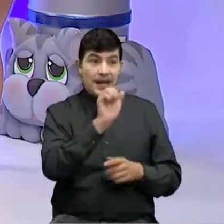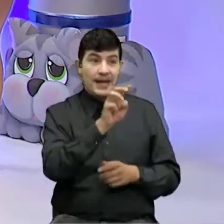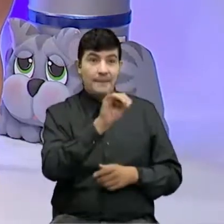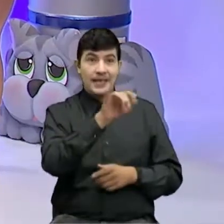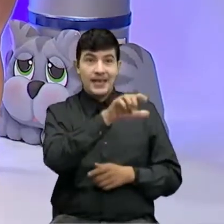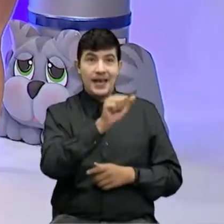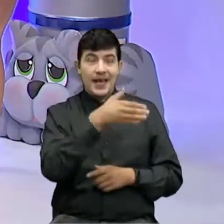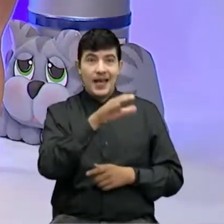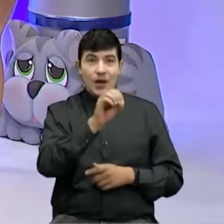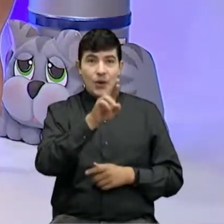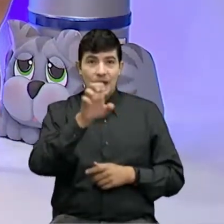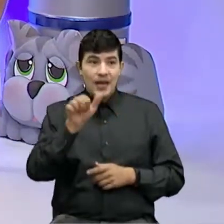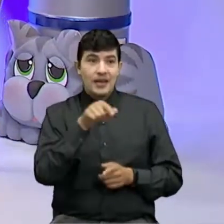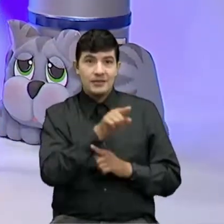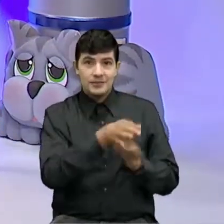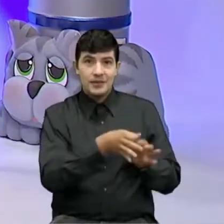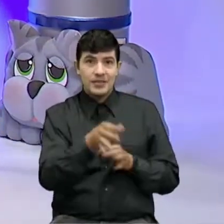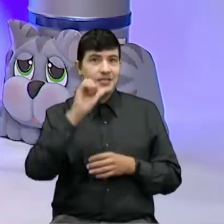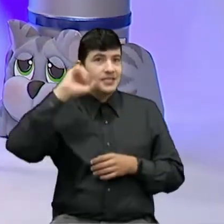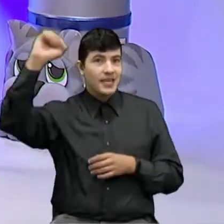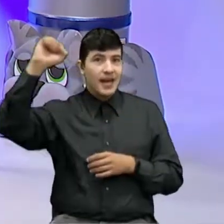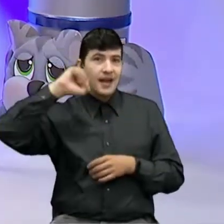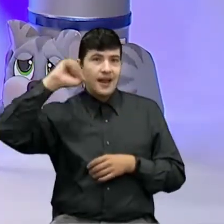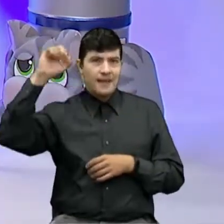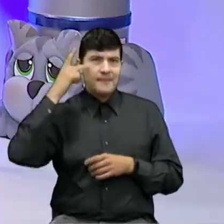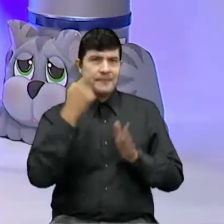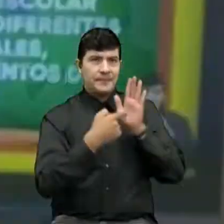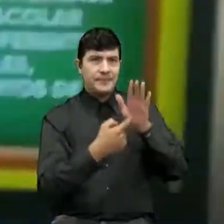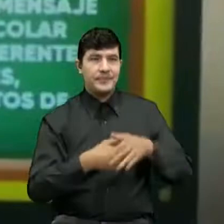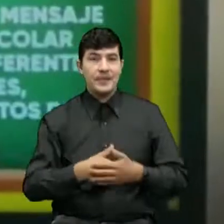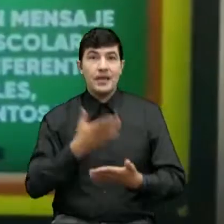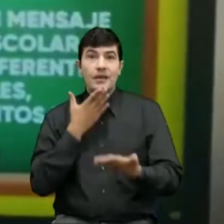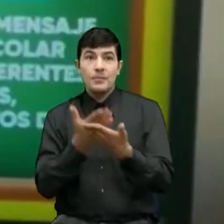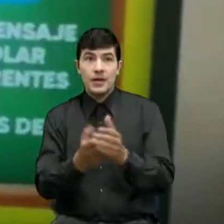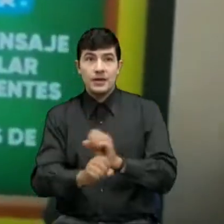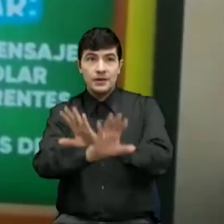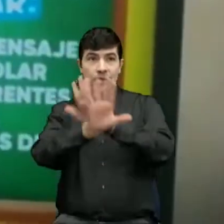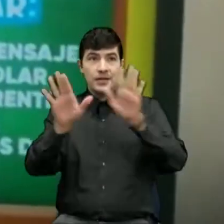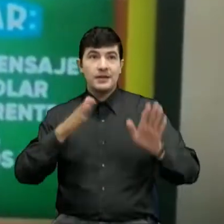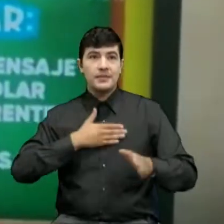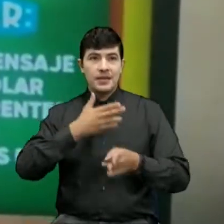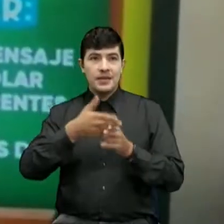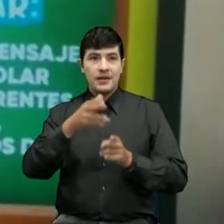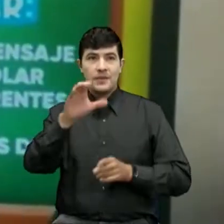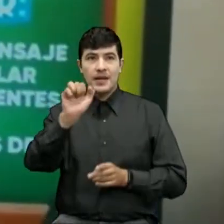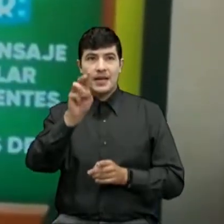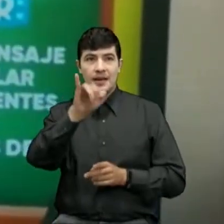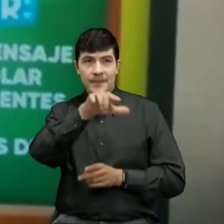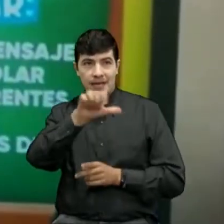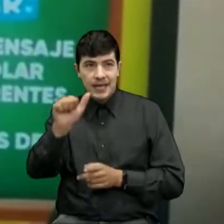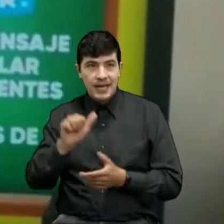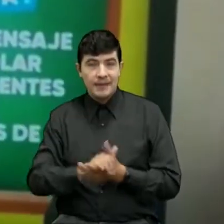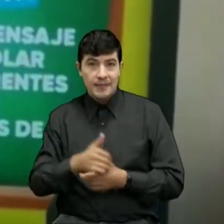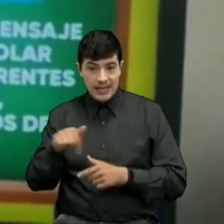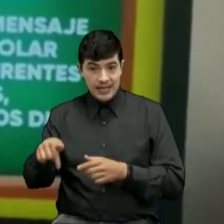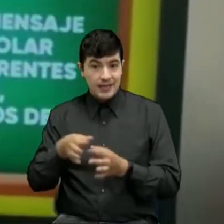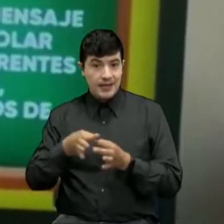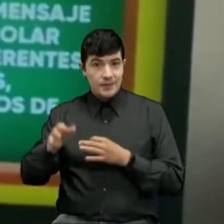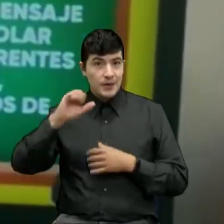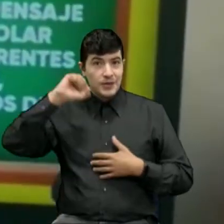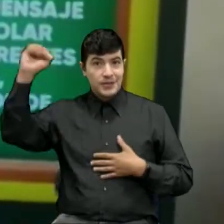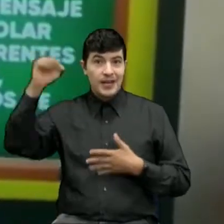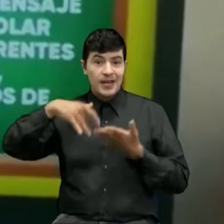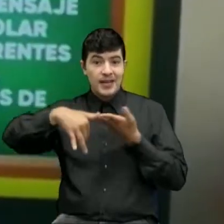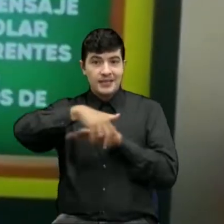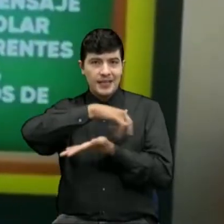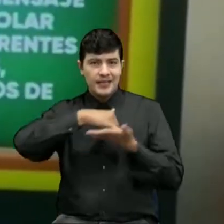nos escribe desde Charalá. Vamos a escuchar. Muy buenos días, yo soy Camila Correa desde Charalá,